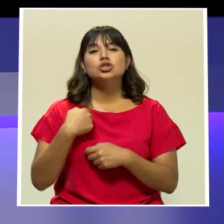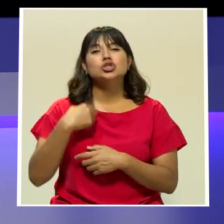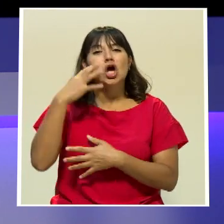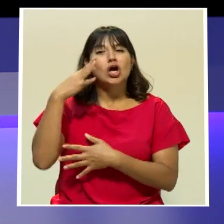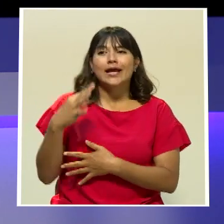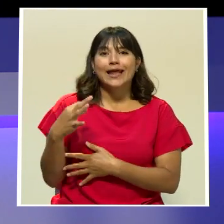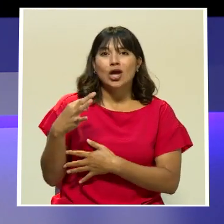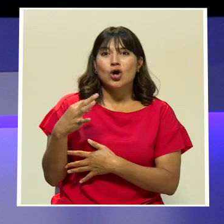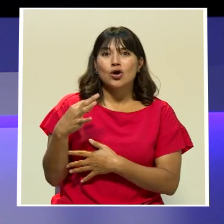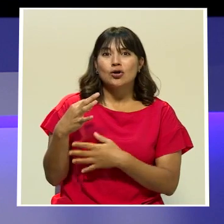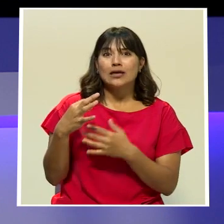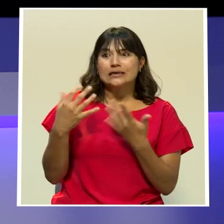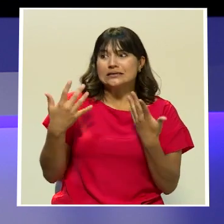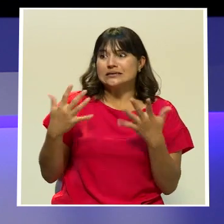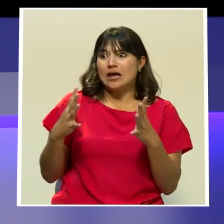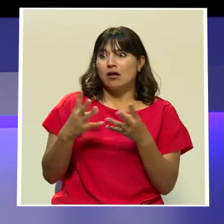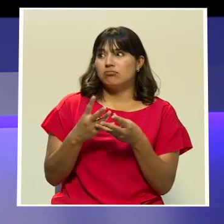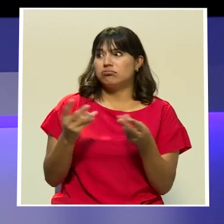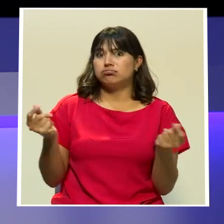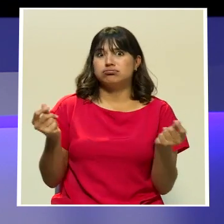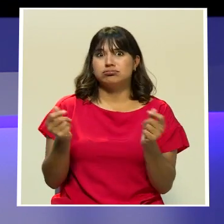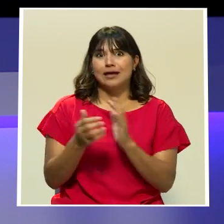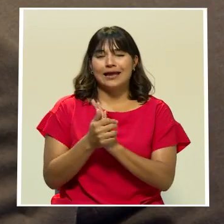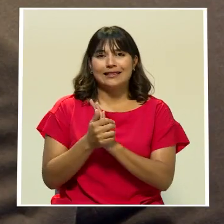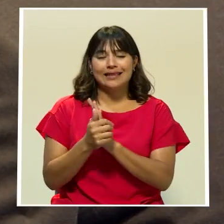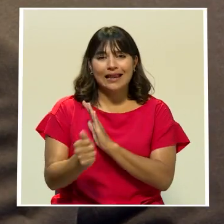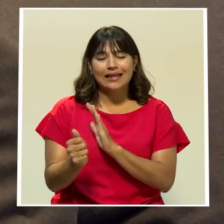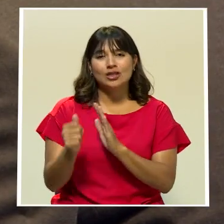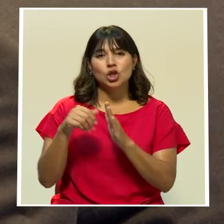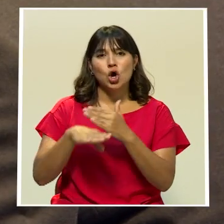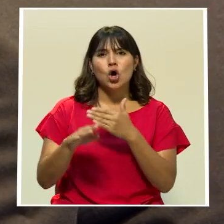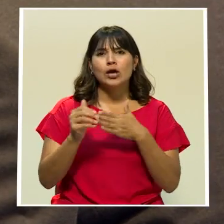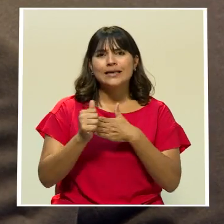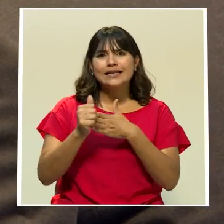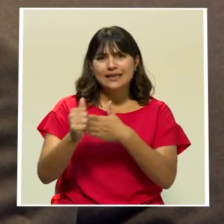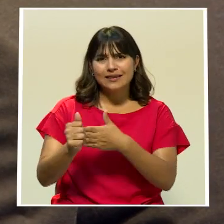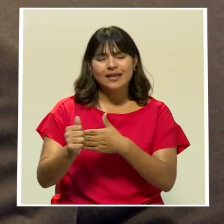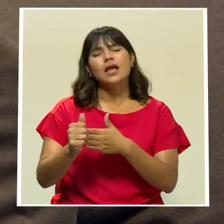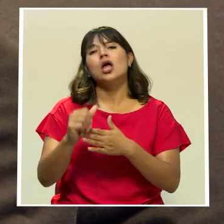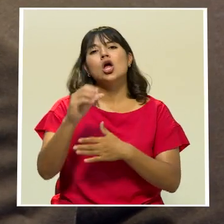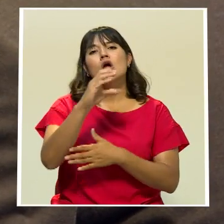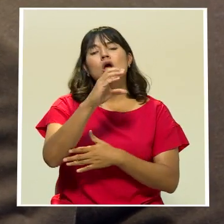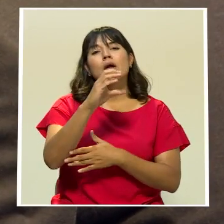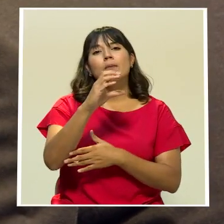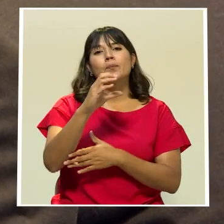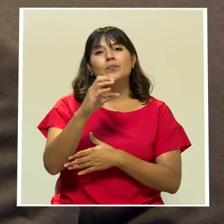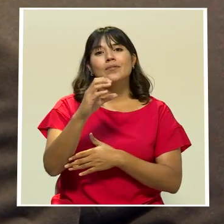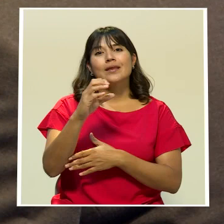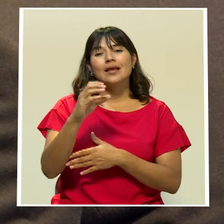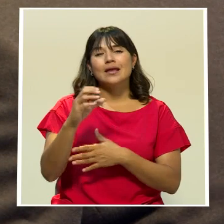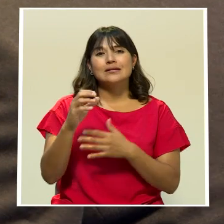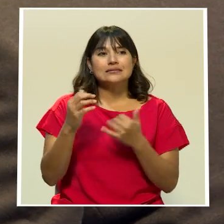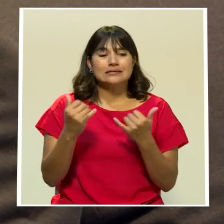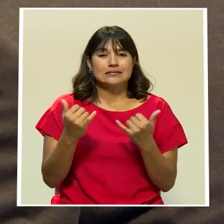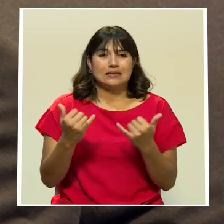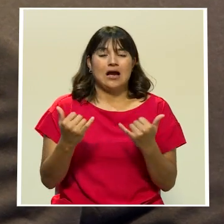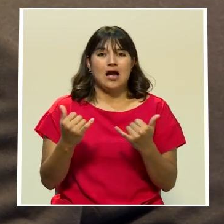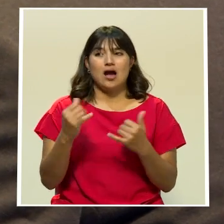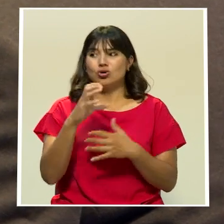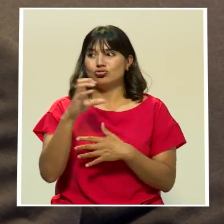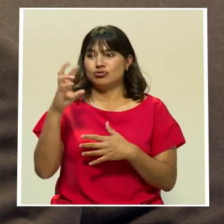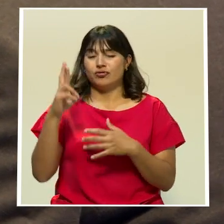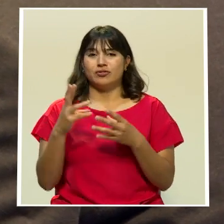el talento. Este país tiene en las mejores universidades del mundo y en organismos internacionales de primer orden